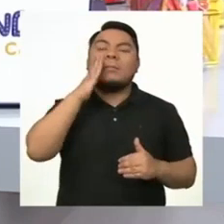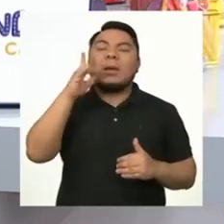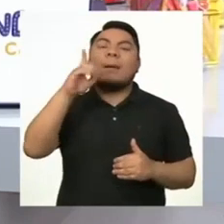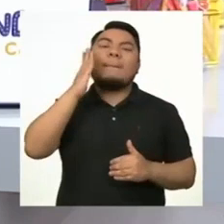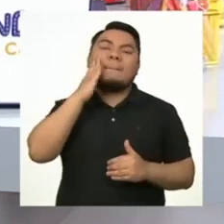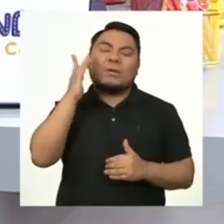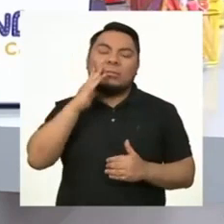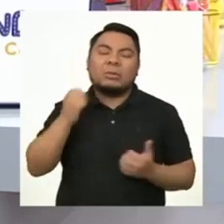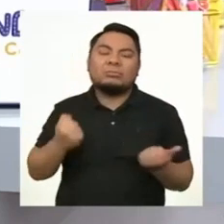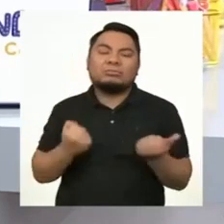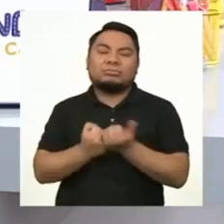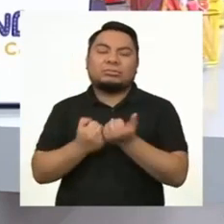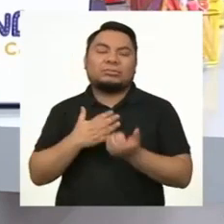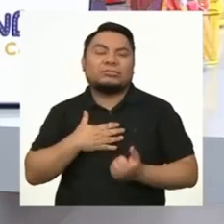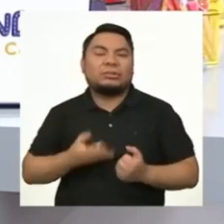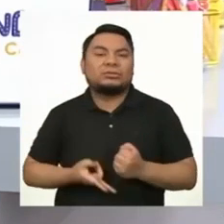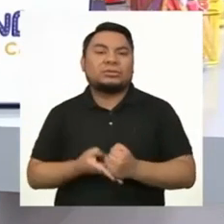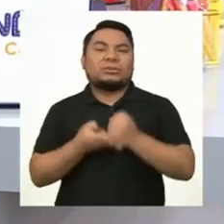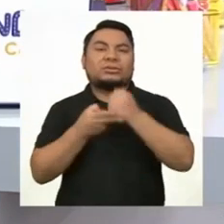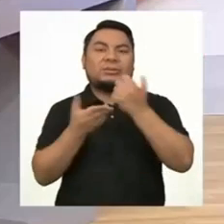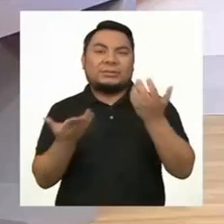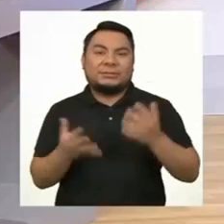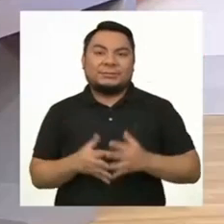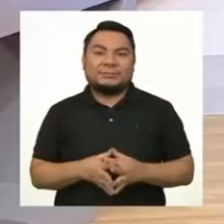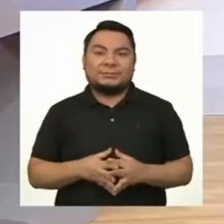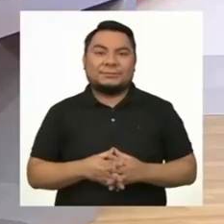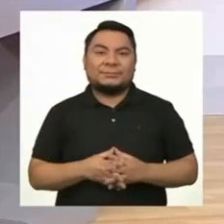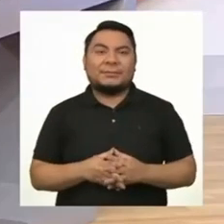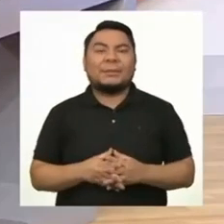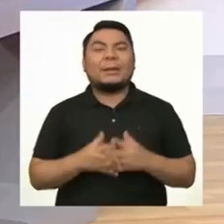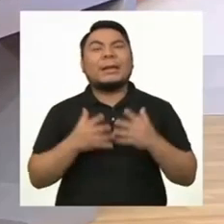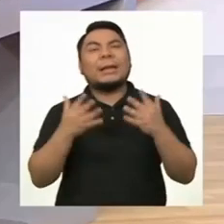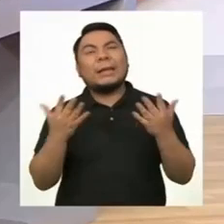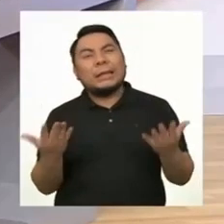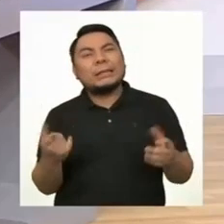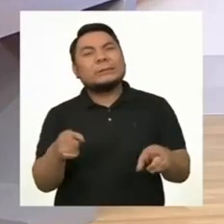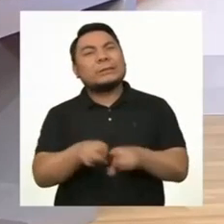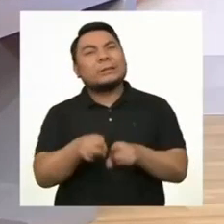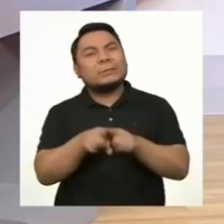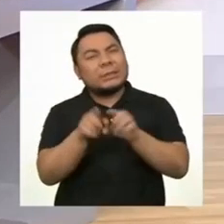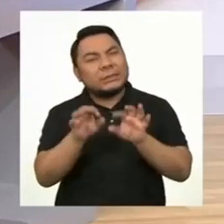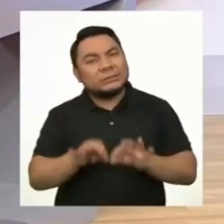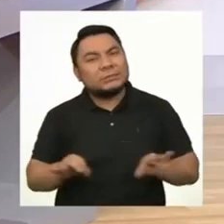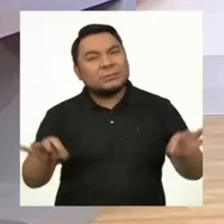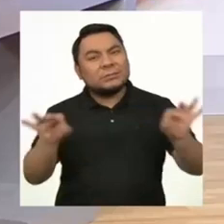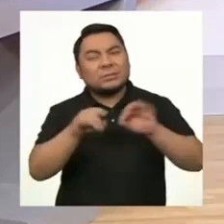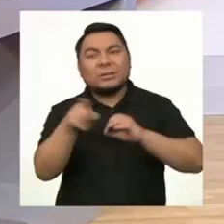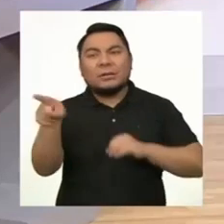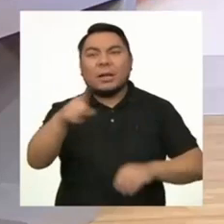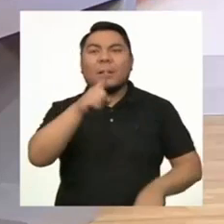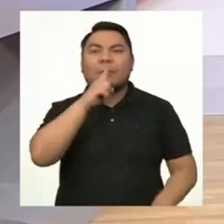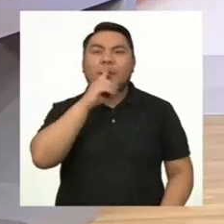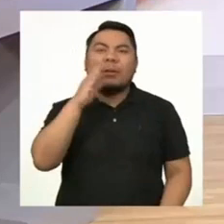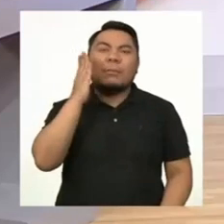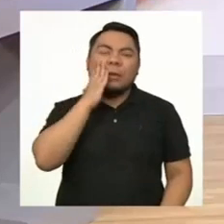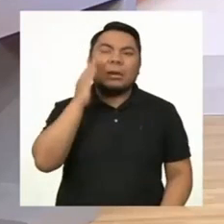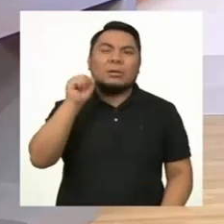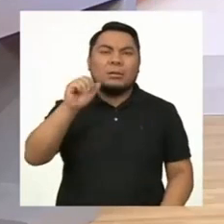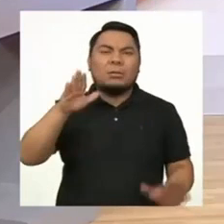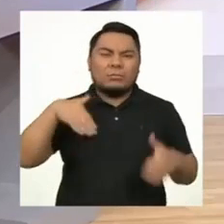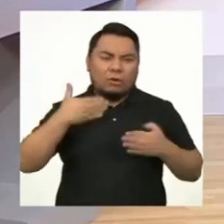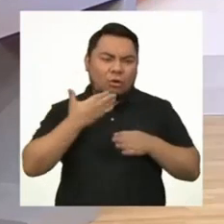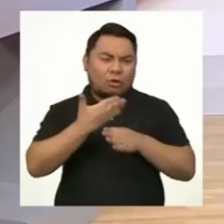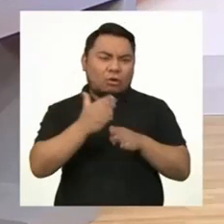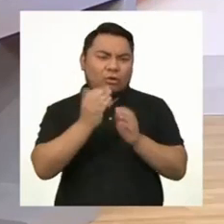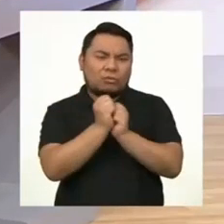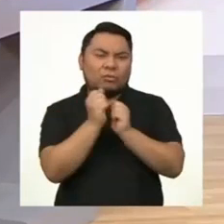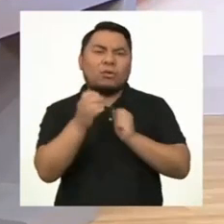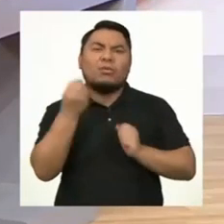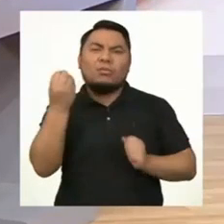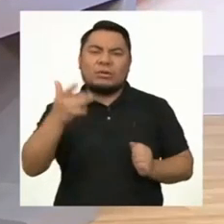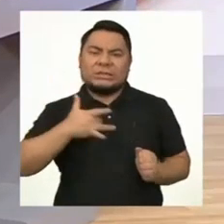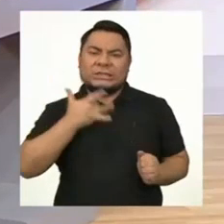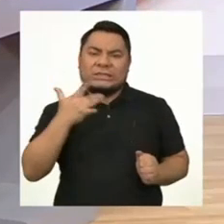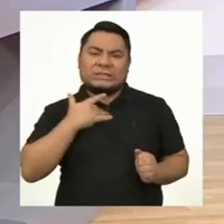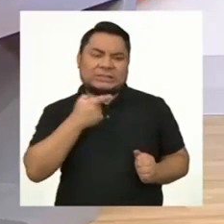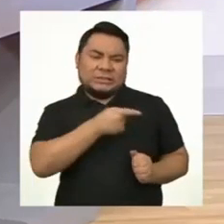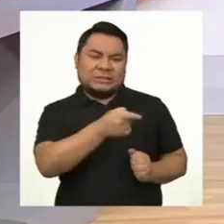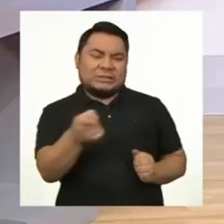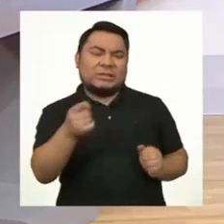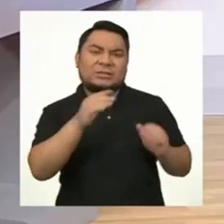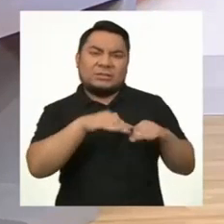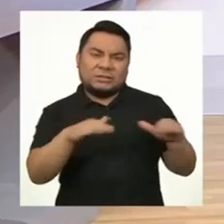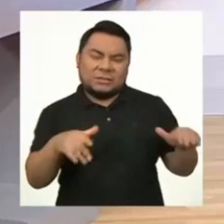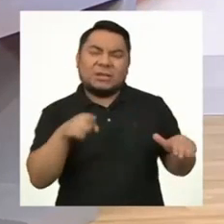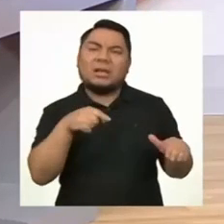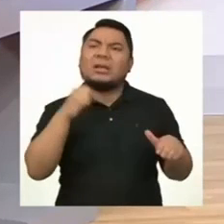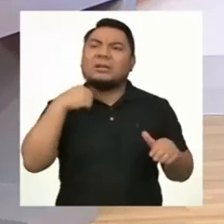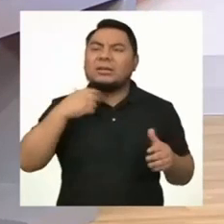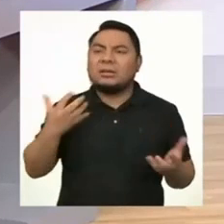para reafirmar su seguridad. Pero también es importante que las mamás y los papás puedan compartir cómo se sienten. De esa